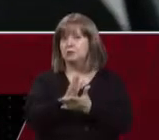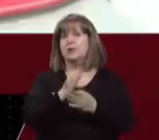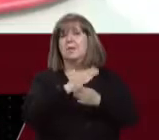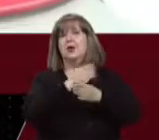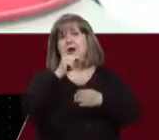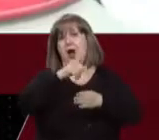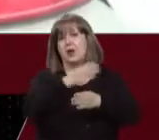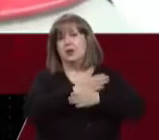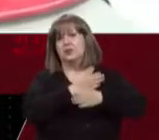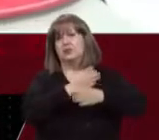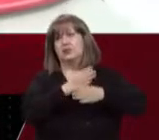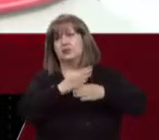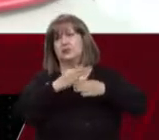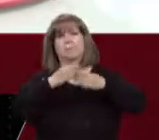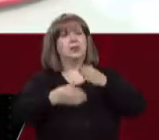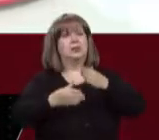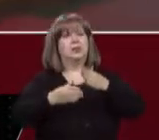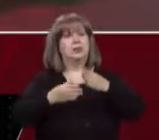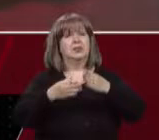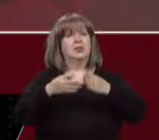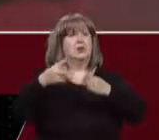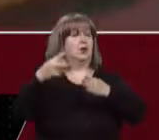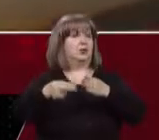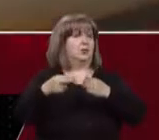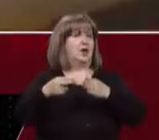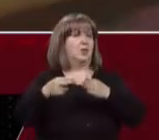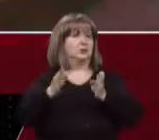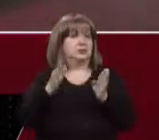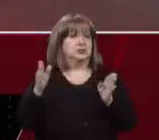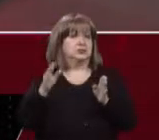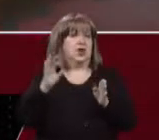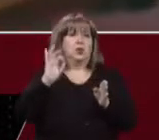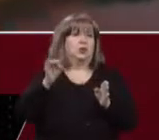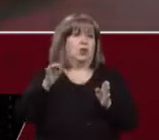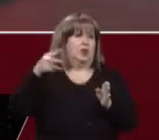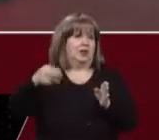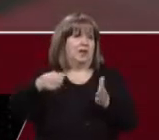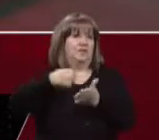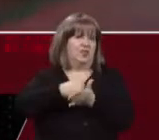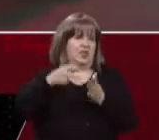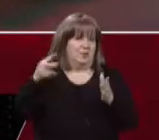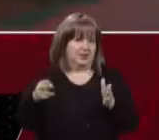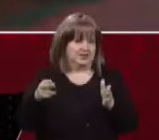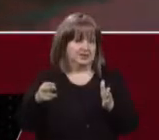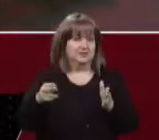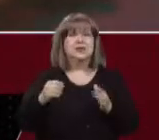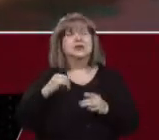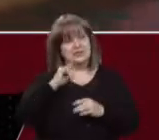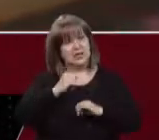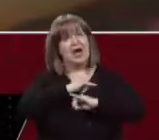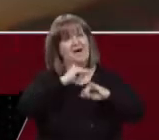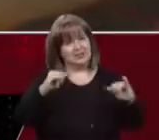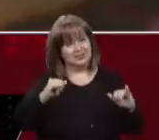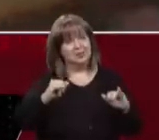estimativa que se ha tomado en referencia, sí, va a ser multada. ¿Se no le informa a la gente? ¿Se le dice eso? Sí, se los está notificando de que ya